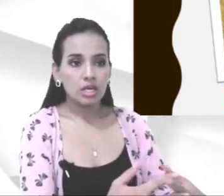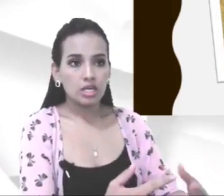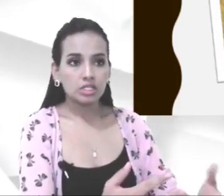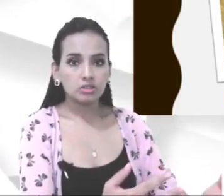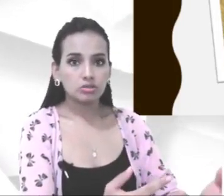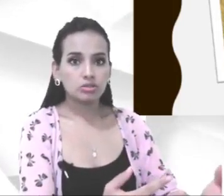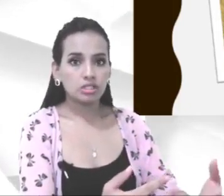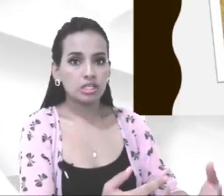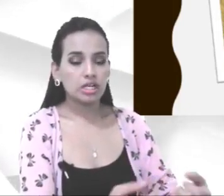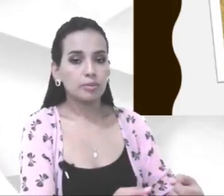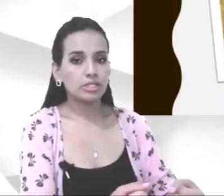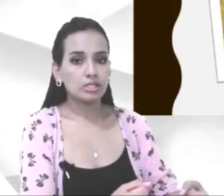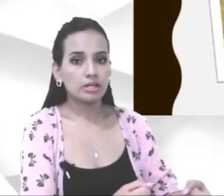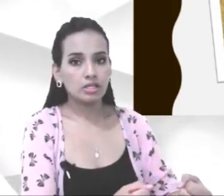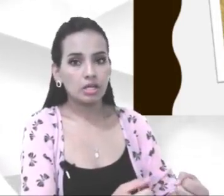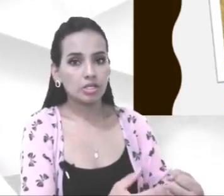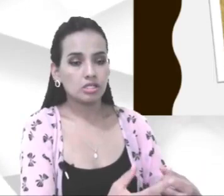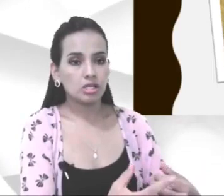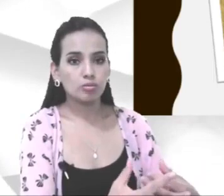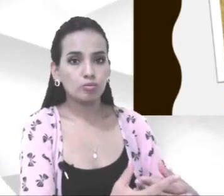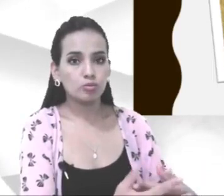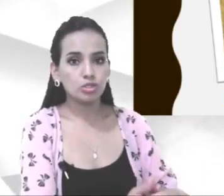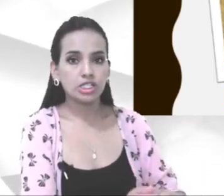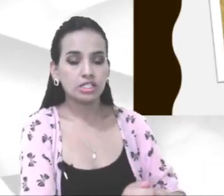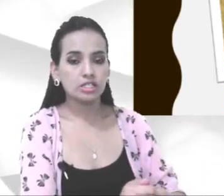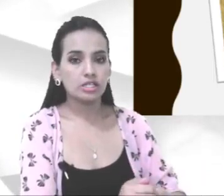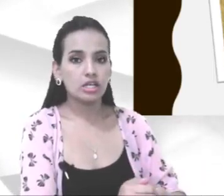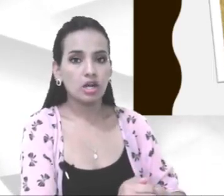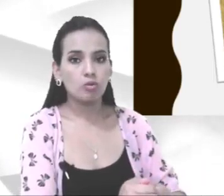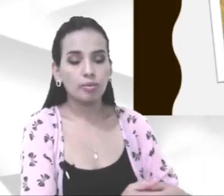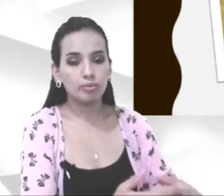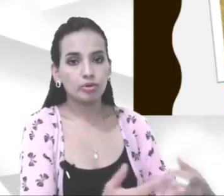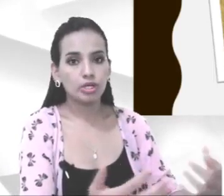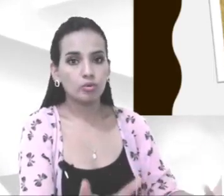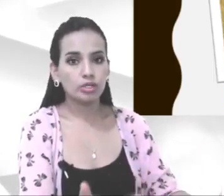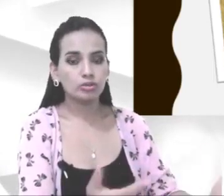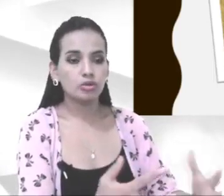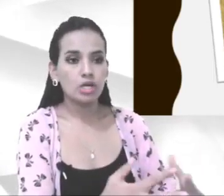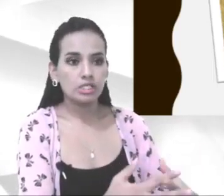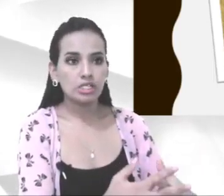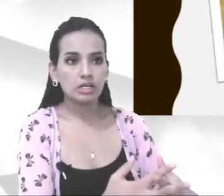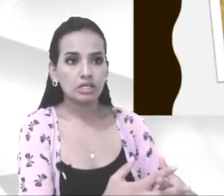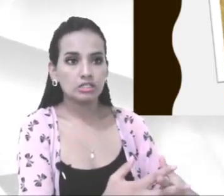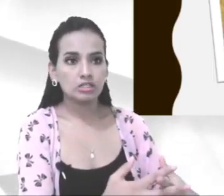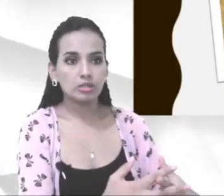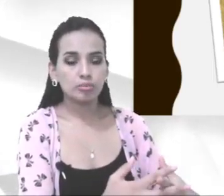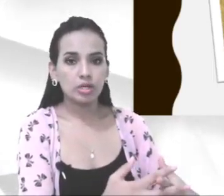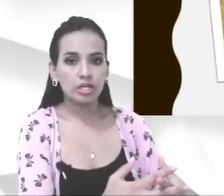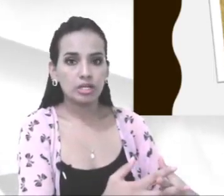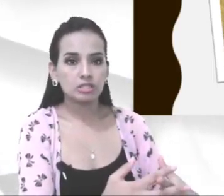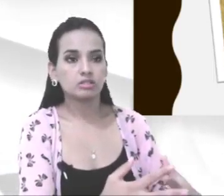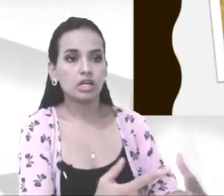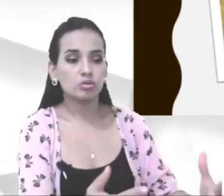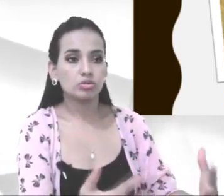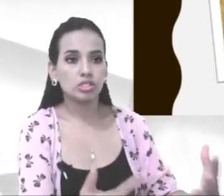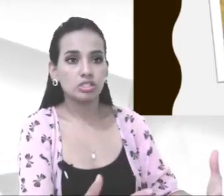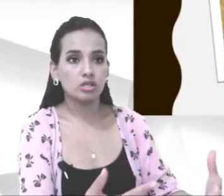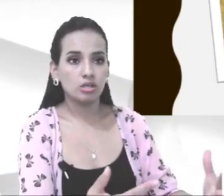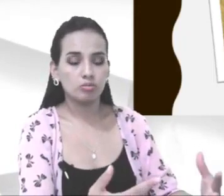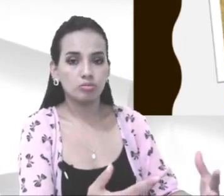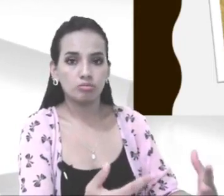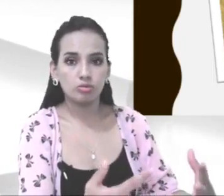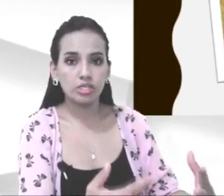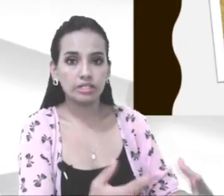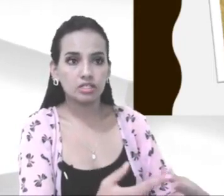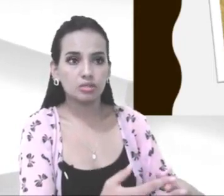que estos tienen la capacidad de almacenar mucha cantidad de agua porque cuando llegan las temporadas calurosas